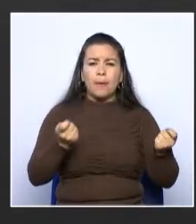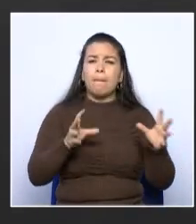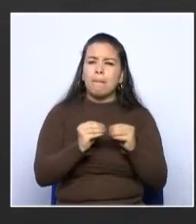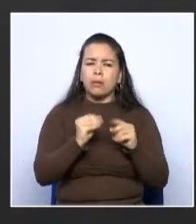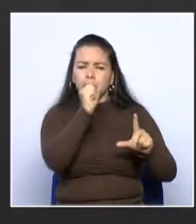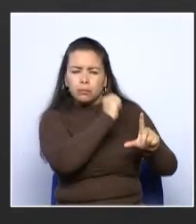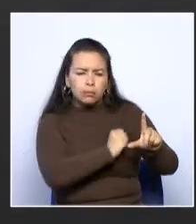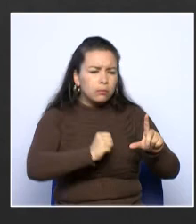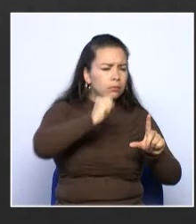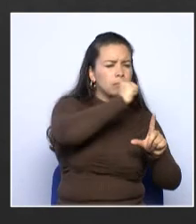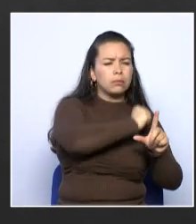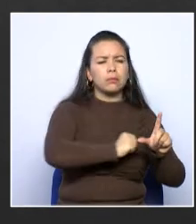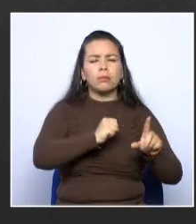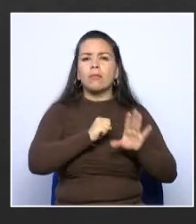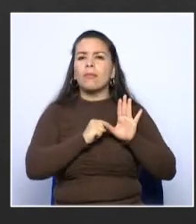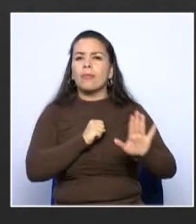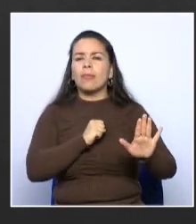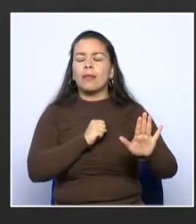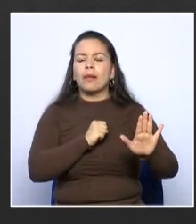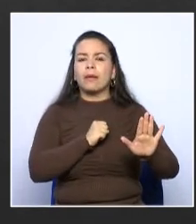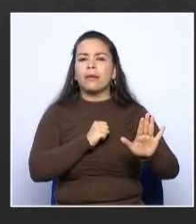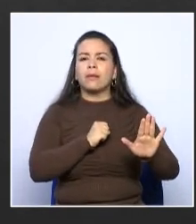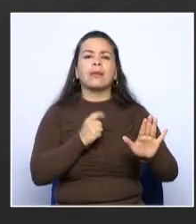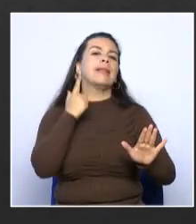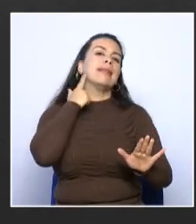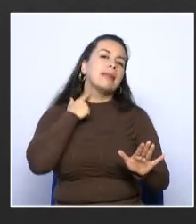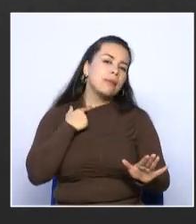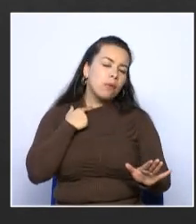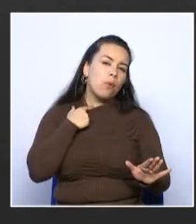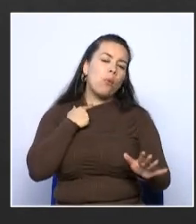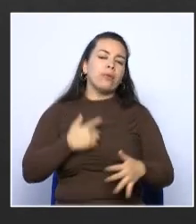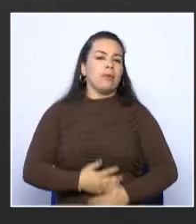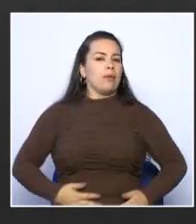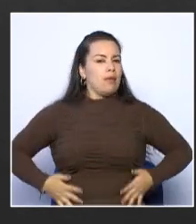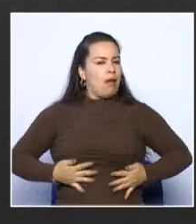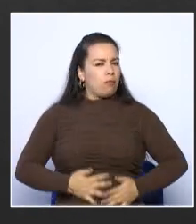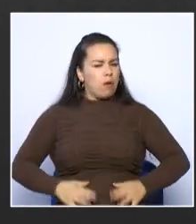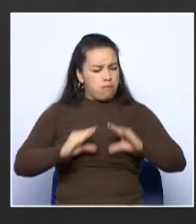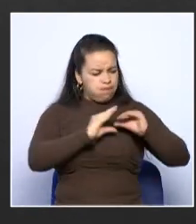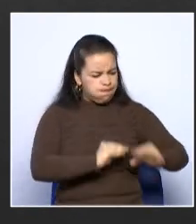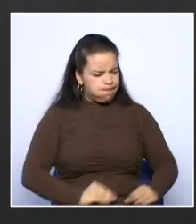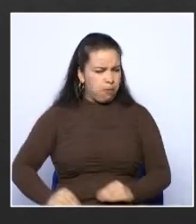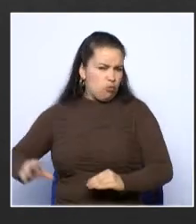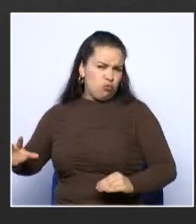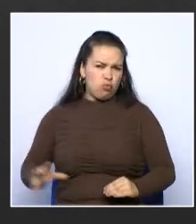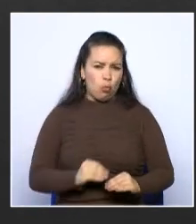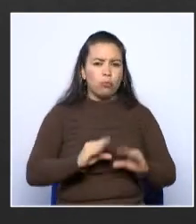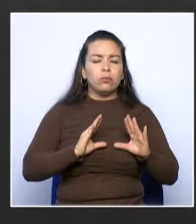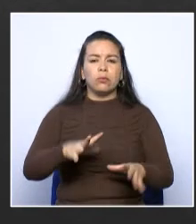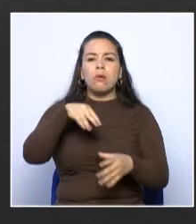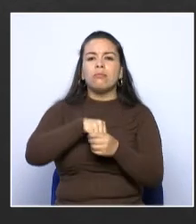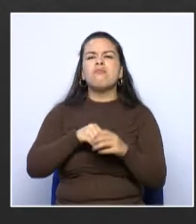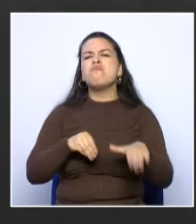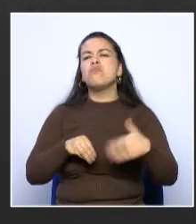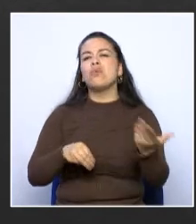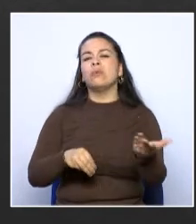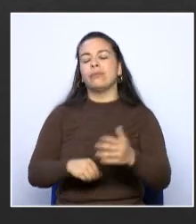valorarle desde tiroides, desde su abdomen, todos sus órganos sólidos, a ver cómo está, ¿sí?